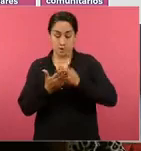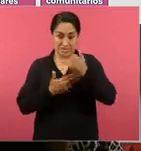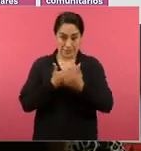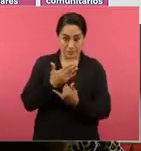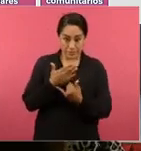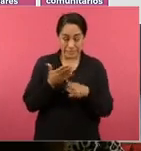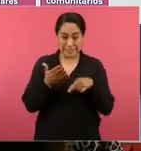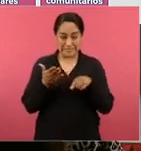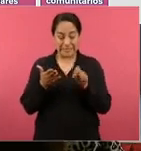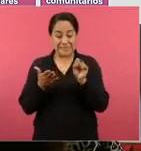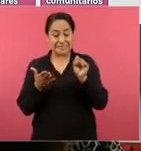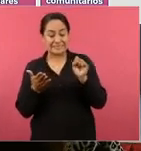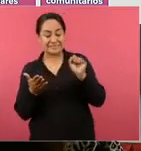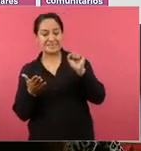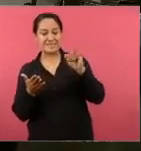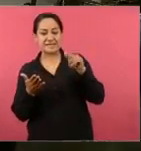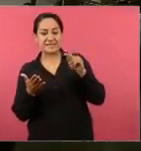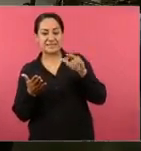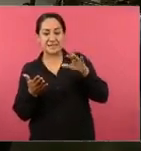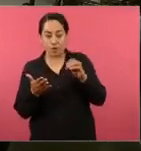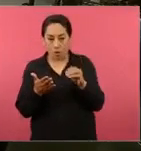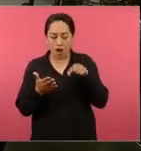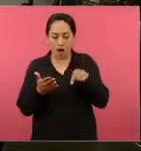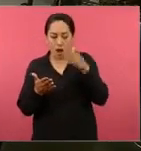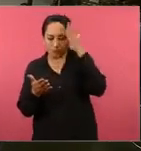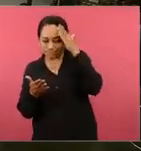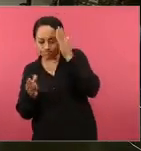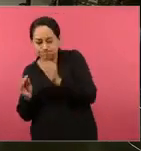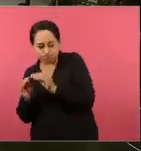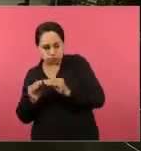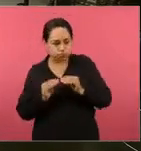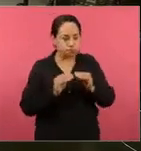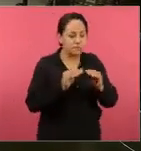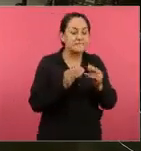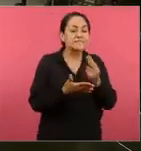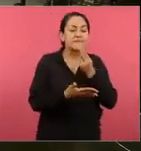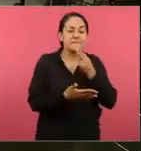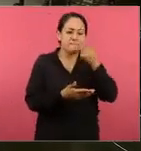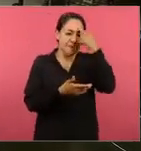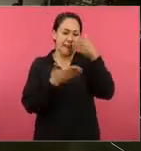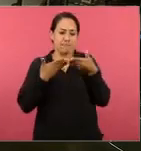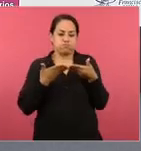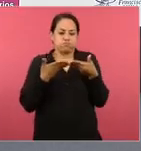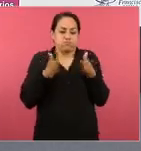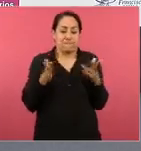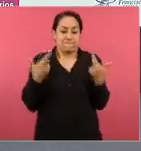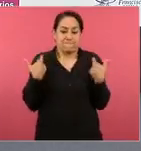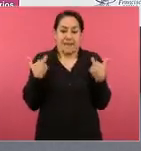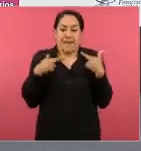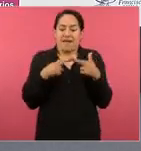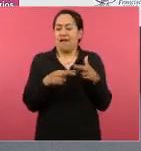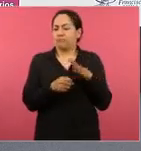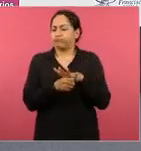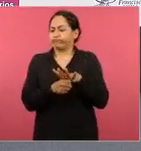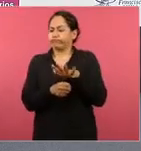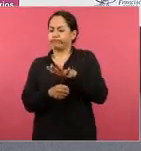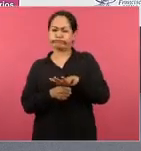dio justamente para que tengamos unas posibilidades que el maestro y la maestra en